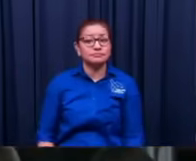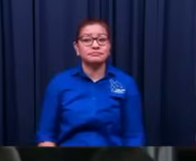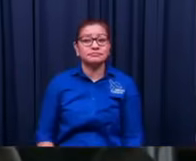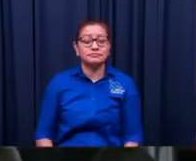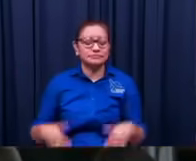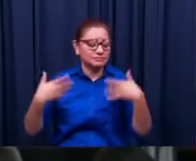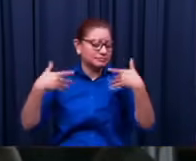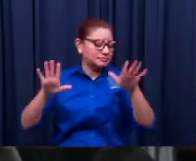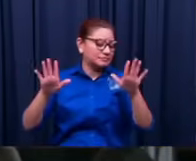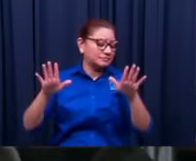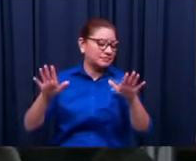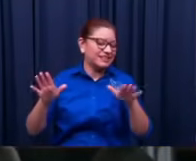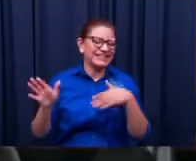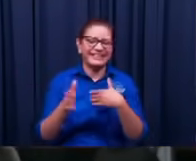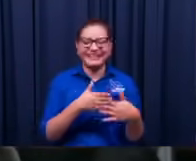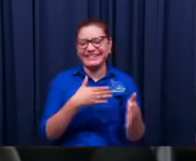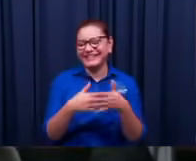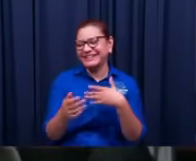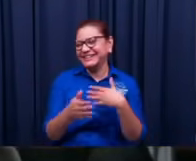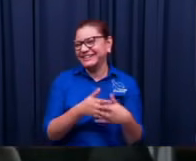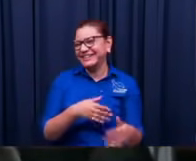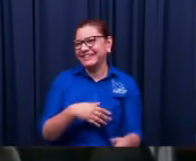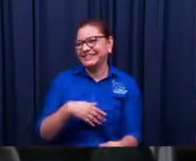¿Qué me importa? ¿Qué me di?